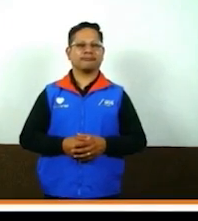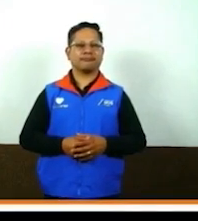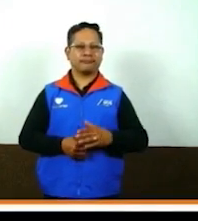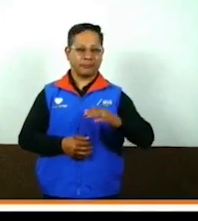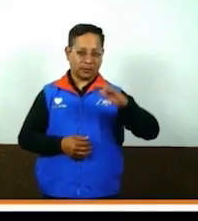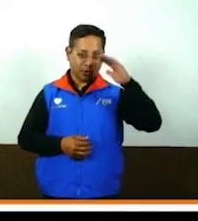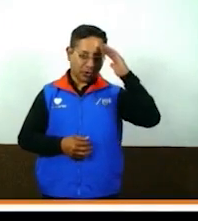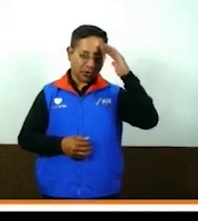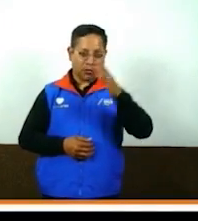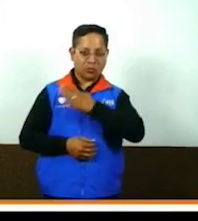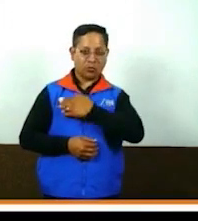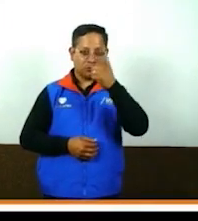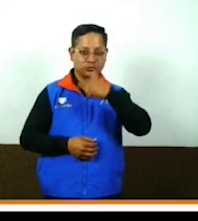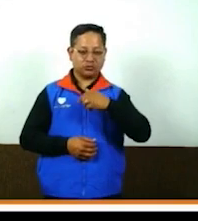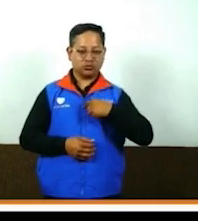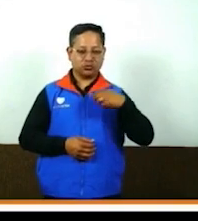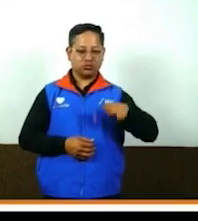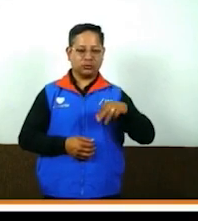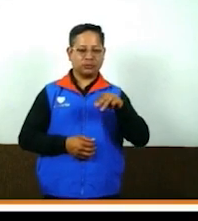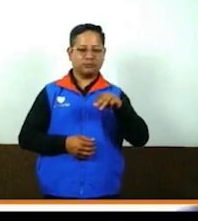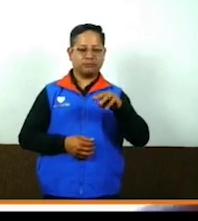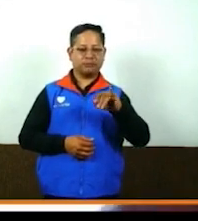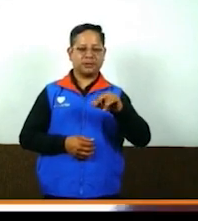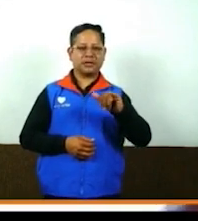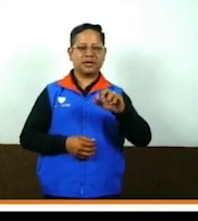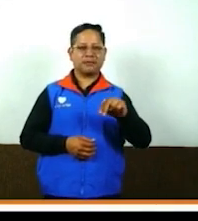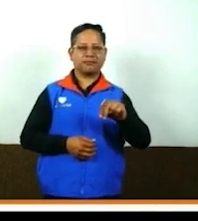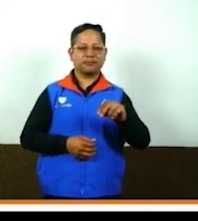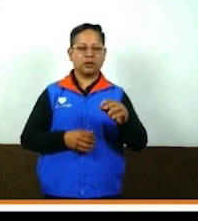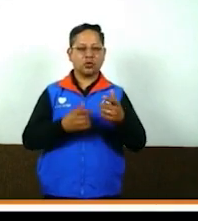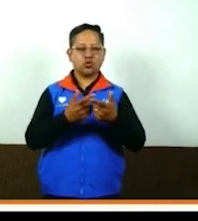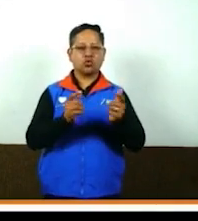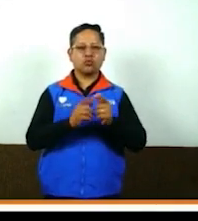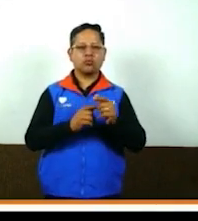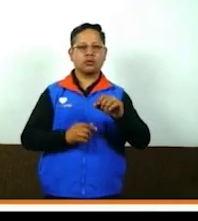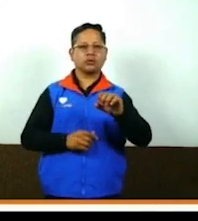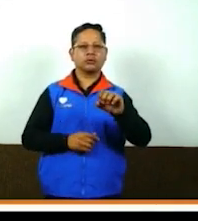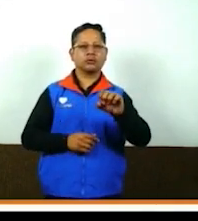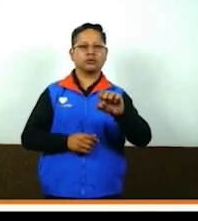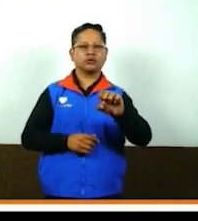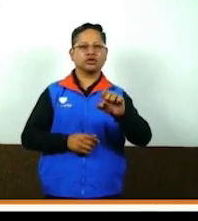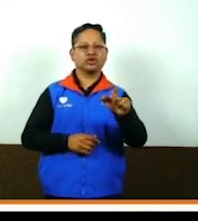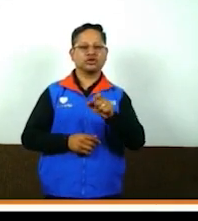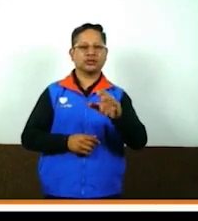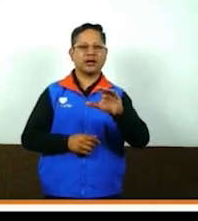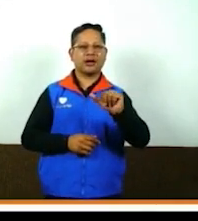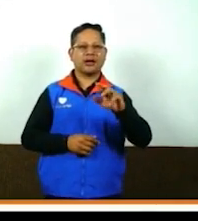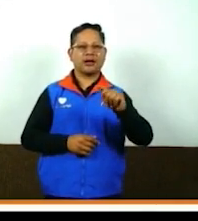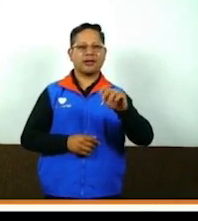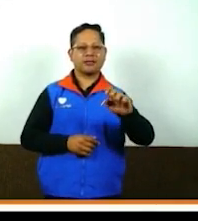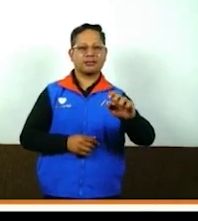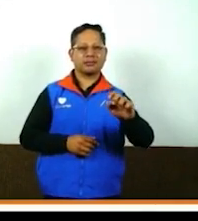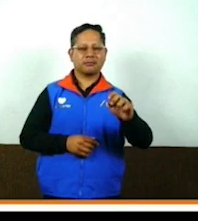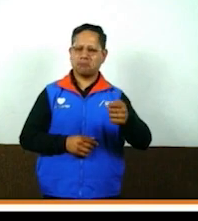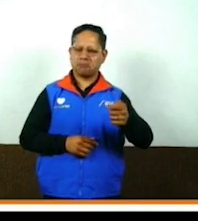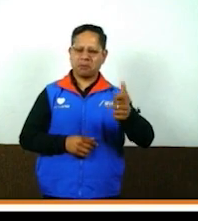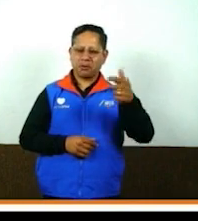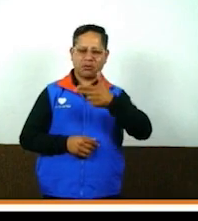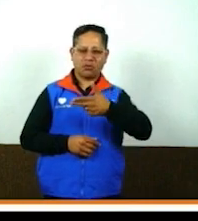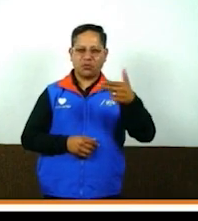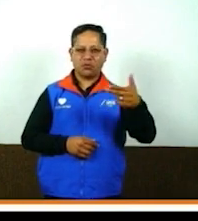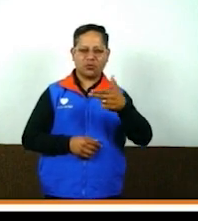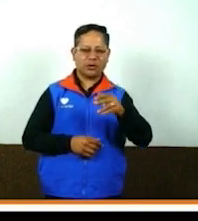Hola, buenas noches. Soy Miriam Alonso, represento a Grupo Xcaret, la primera empresa turística en haber obtenido el distintivo de empresa